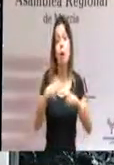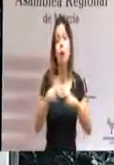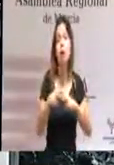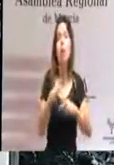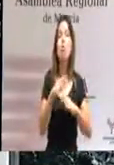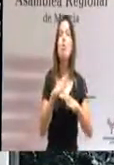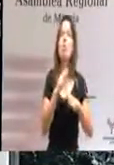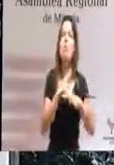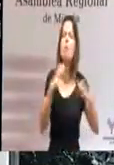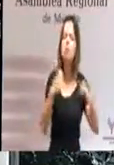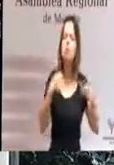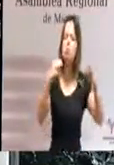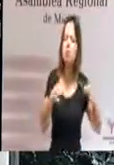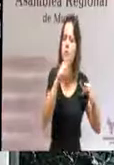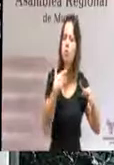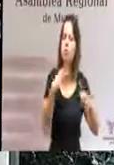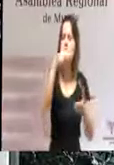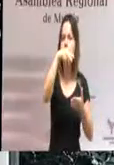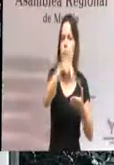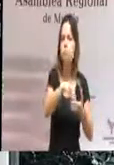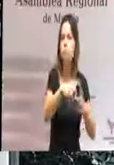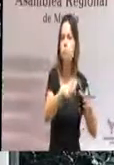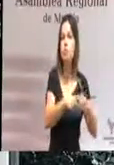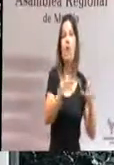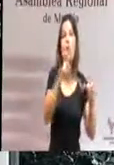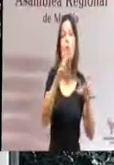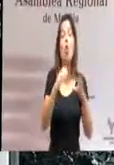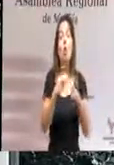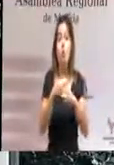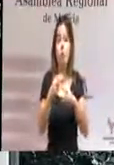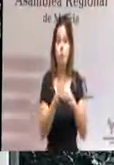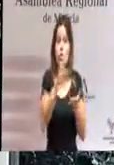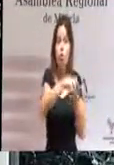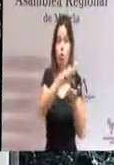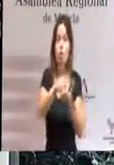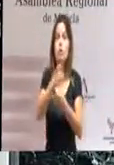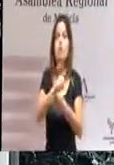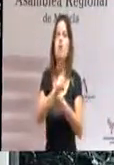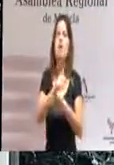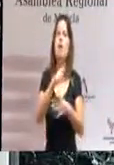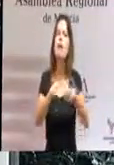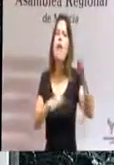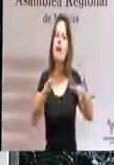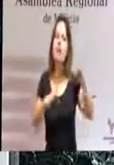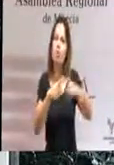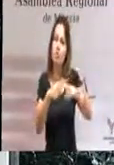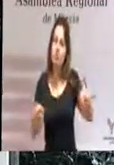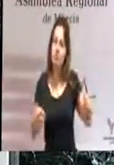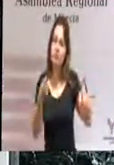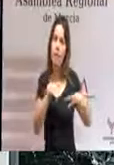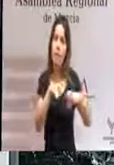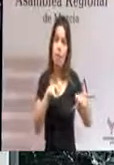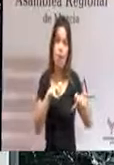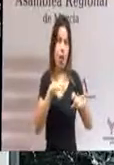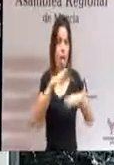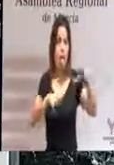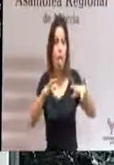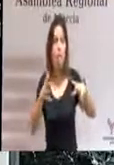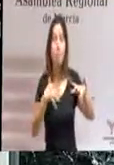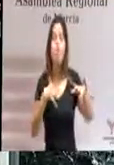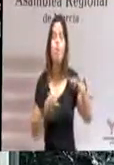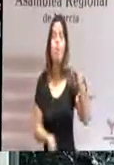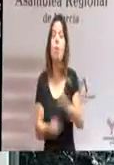Parlamento configurado con la presencia de nuevos partidos y con un cambio en los equilibrios y en las mayorías, generó muchas